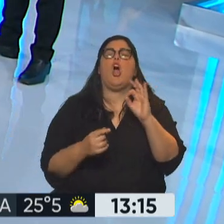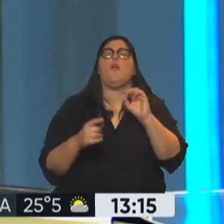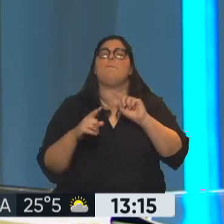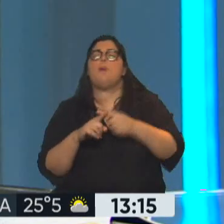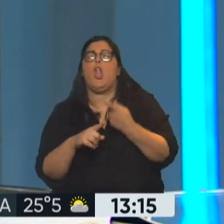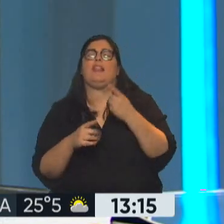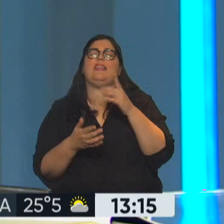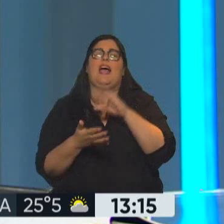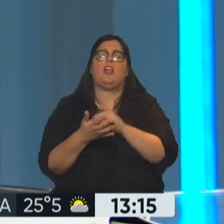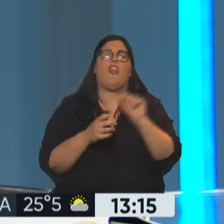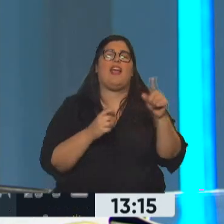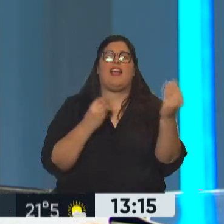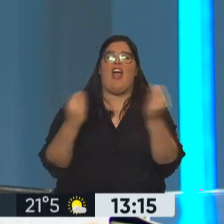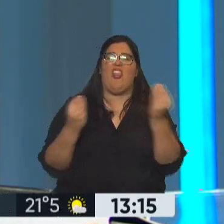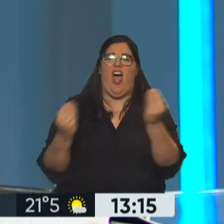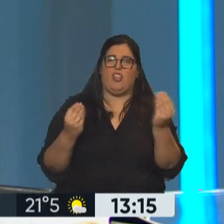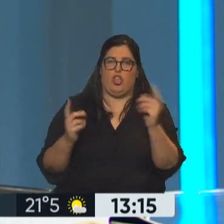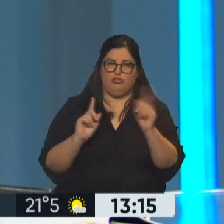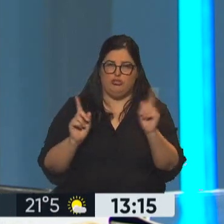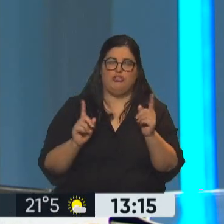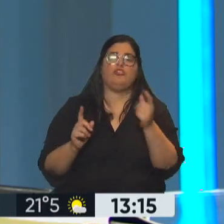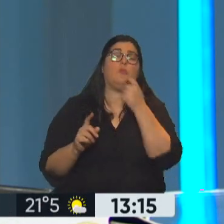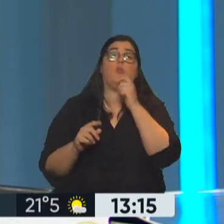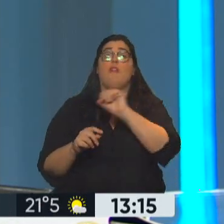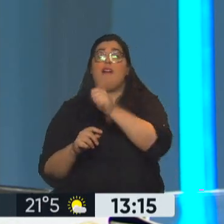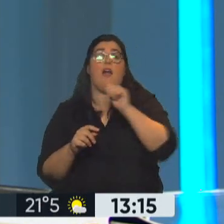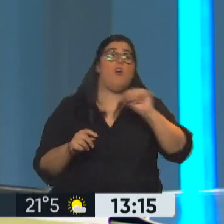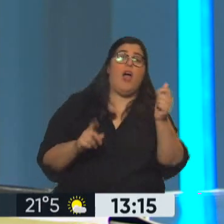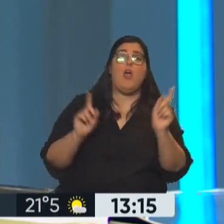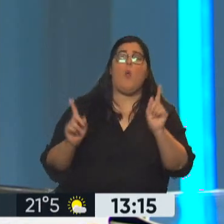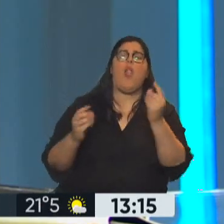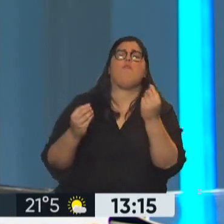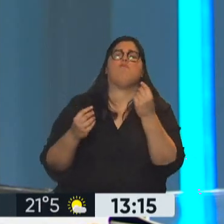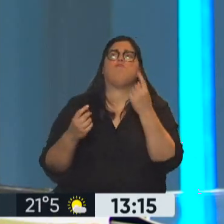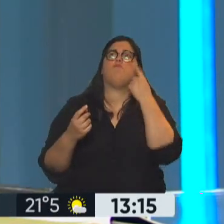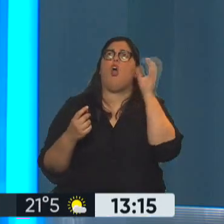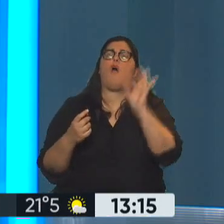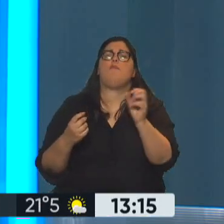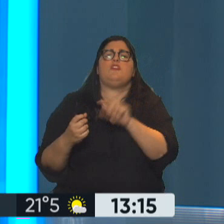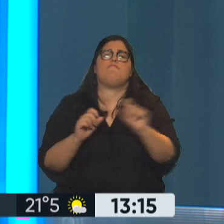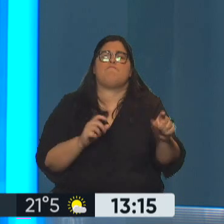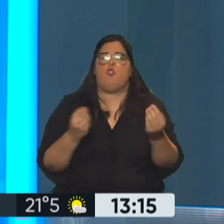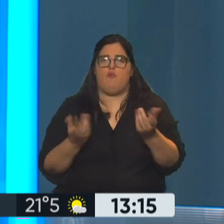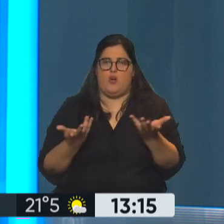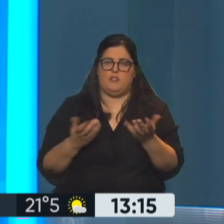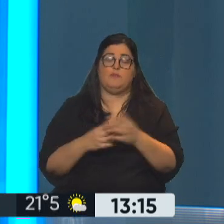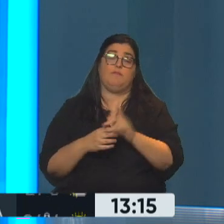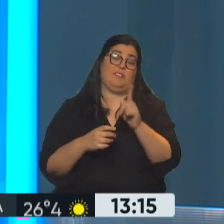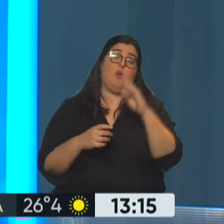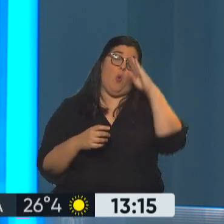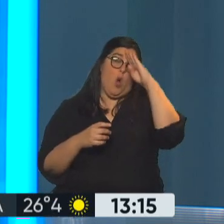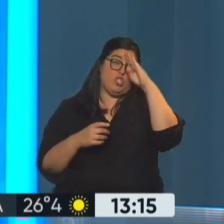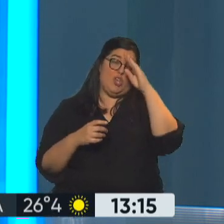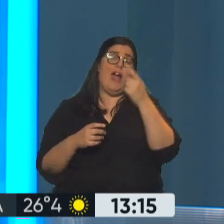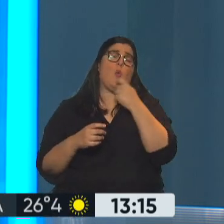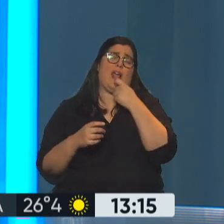candidatos? ¿Cuál sería su posicionamiento en caso de ganar la elección en un caso y otro? Bueno, Bolsonaro es, a ejemplo de lo que fue